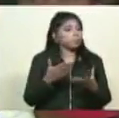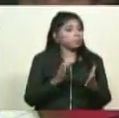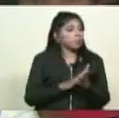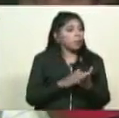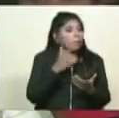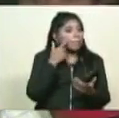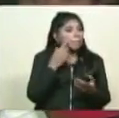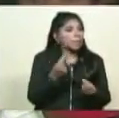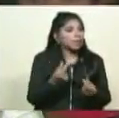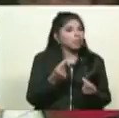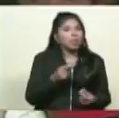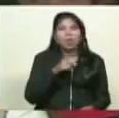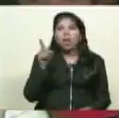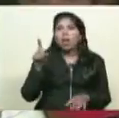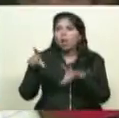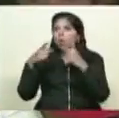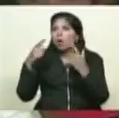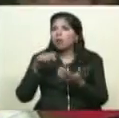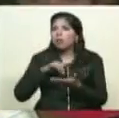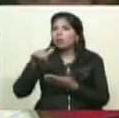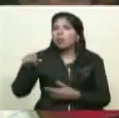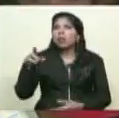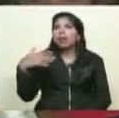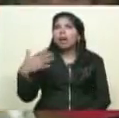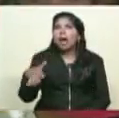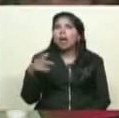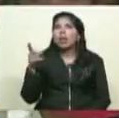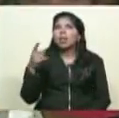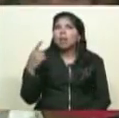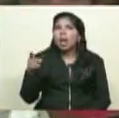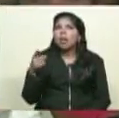en la aduana. Gracias a Dios contamos con algunos